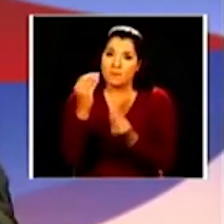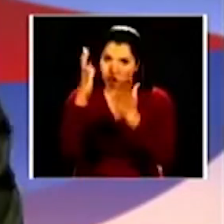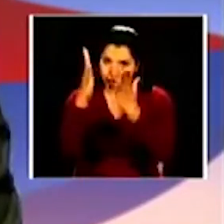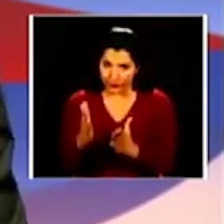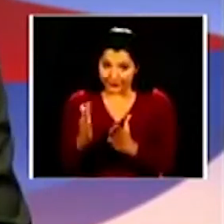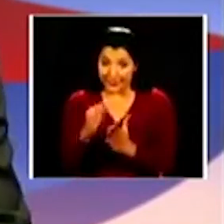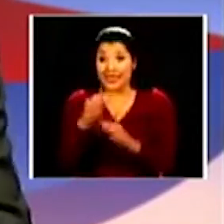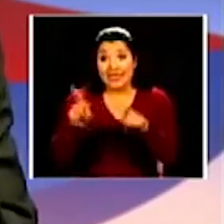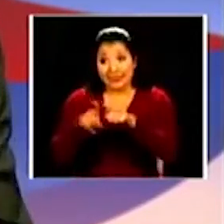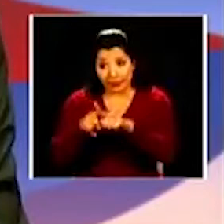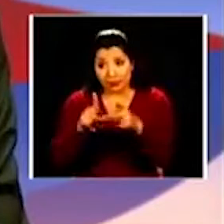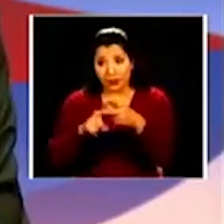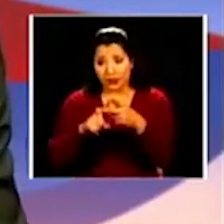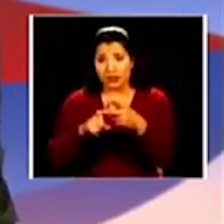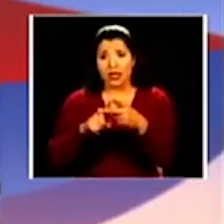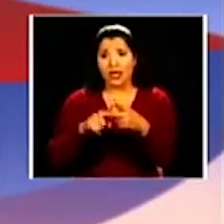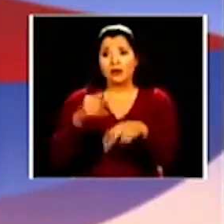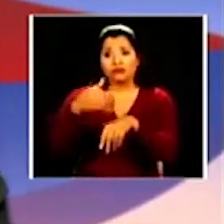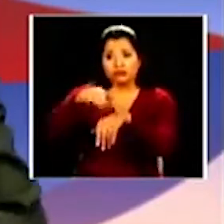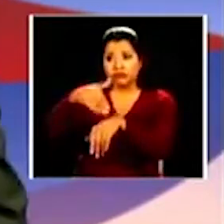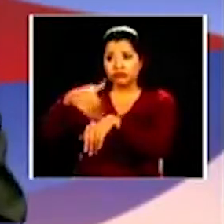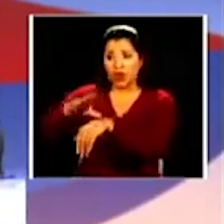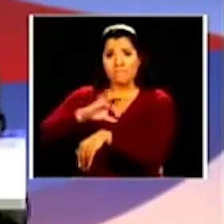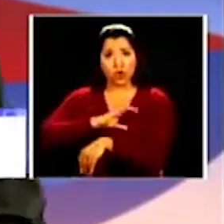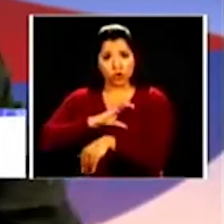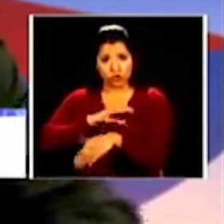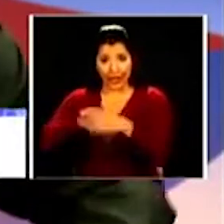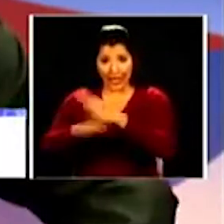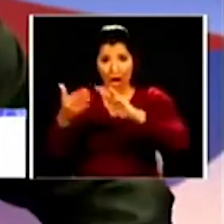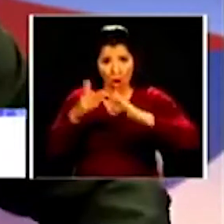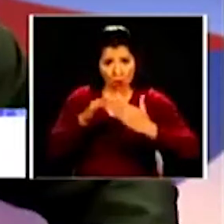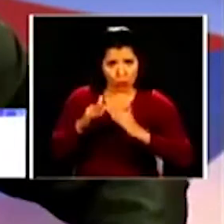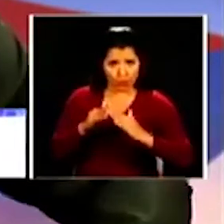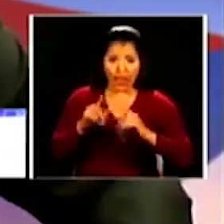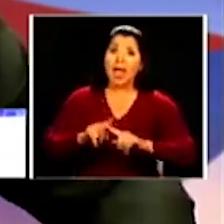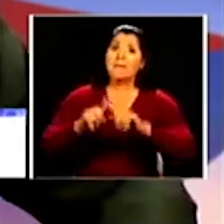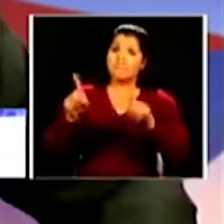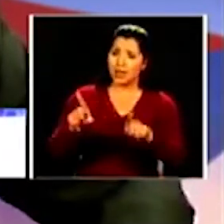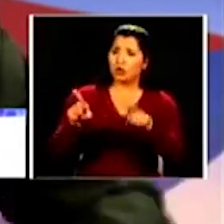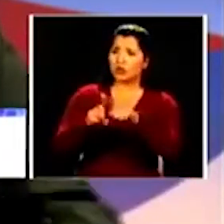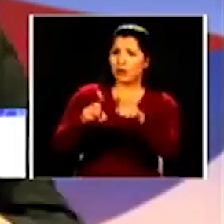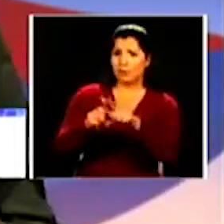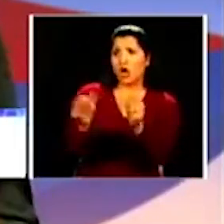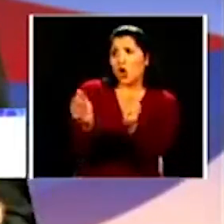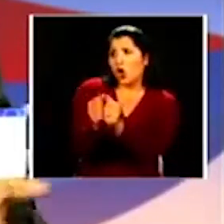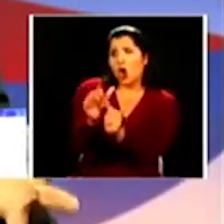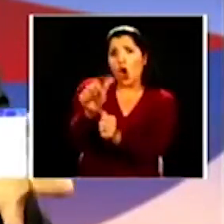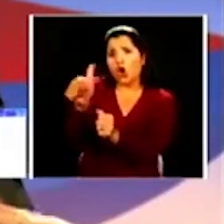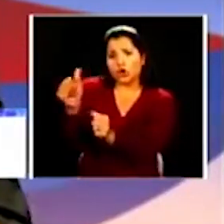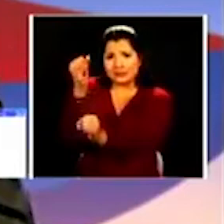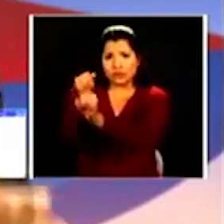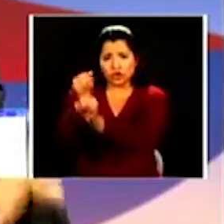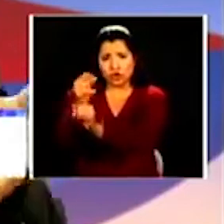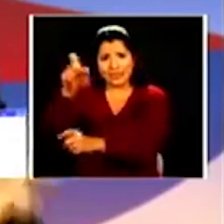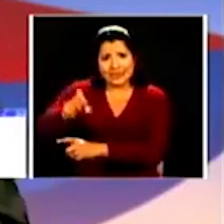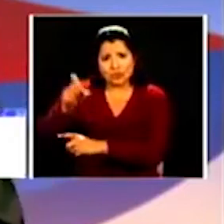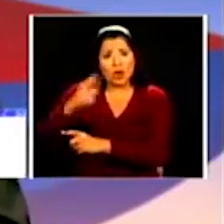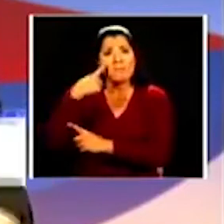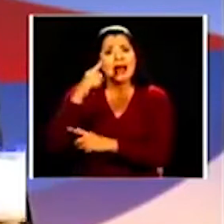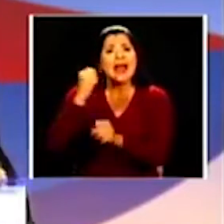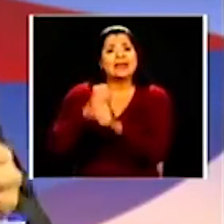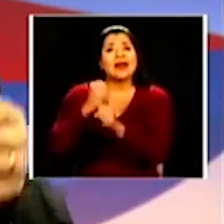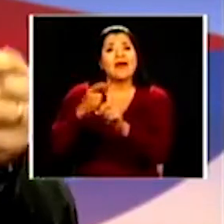las comunidades con policías, pero también con todas las instituciones de bien social que se requieren para trabajar desde la